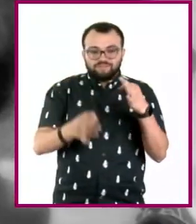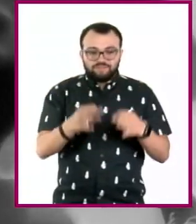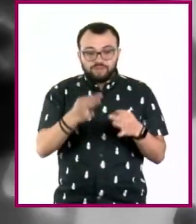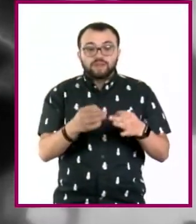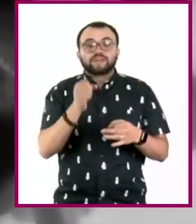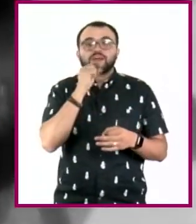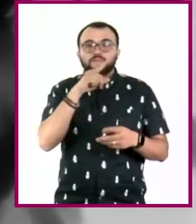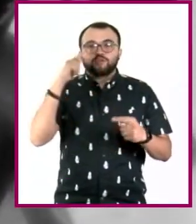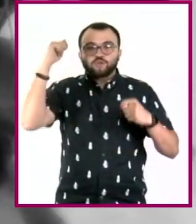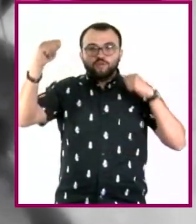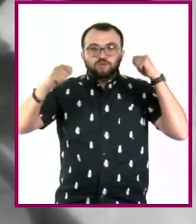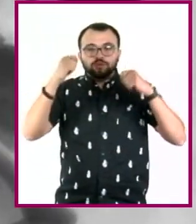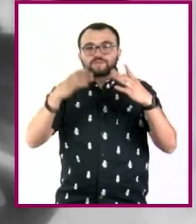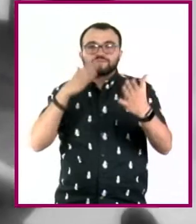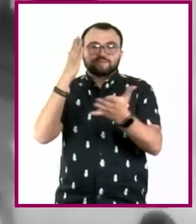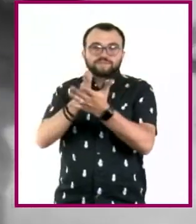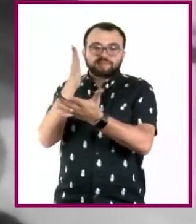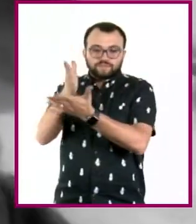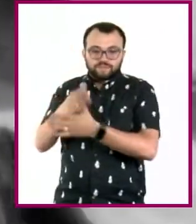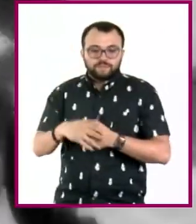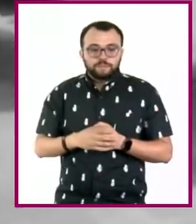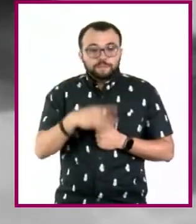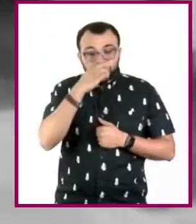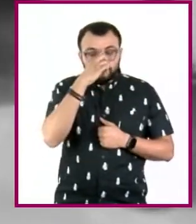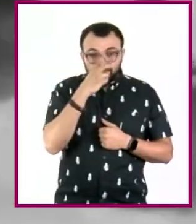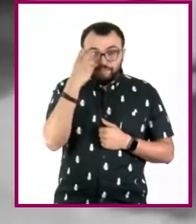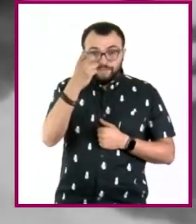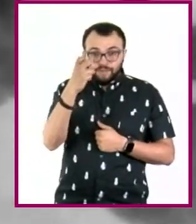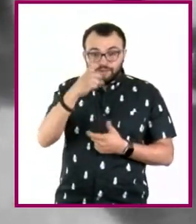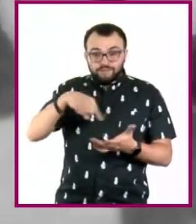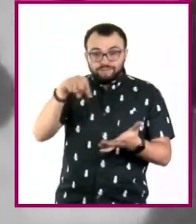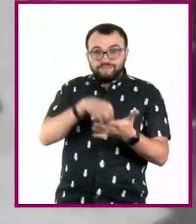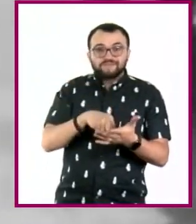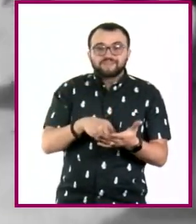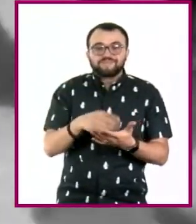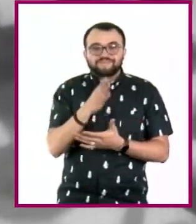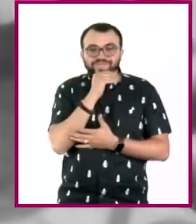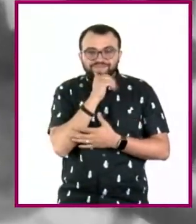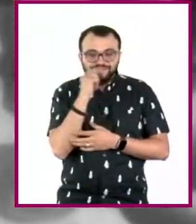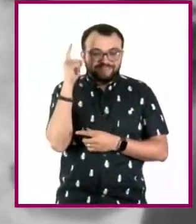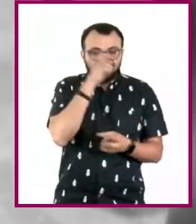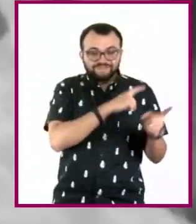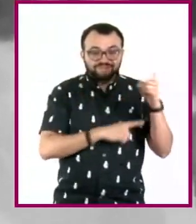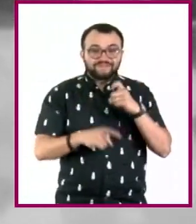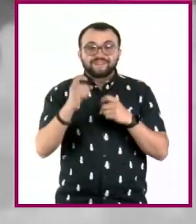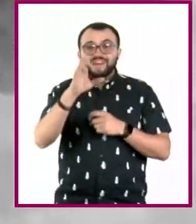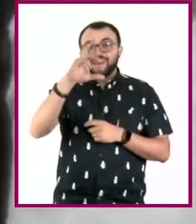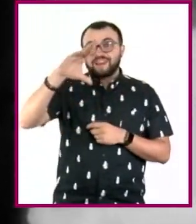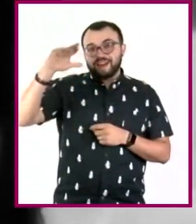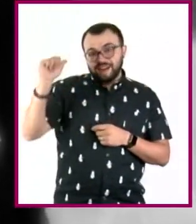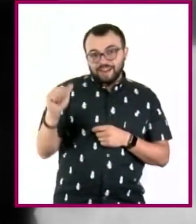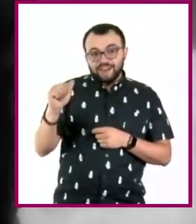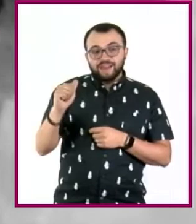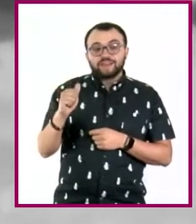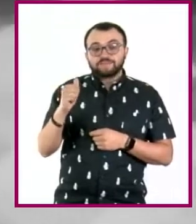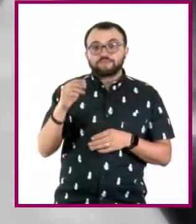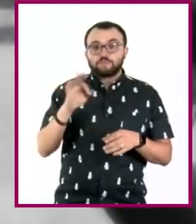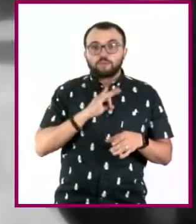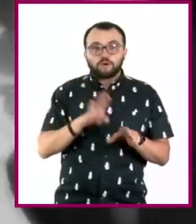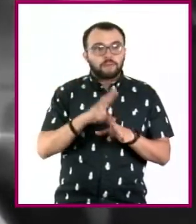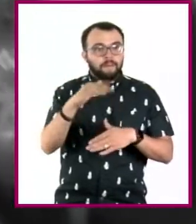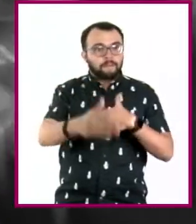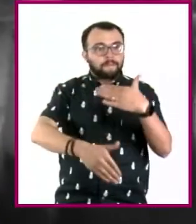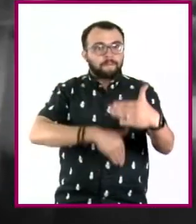turismo subsidiado. Pese a las ineficiencias de esas líneas de política, el CREA representó un avance importante para la atención de la